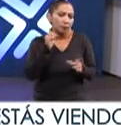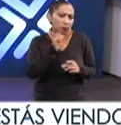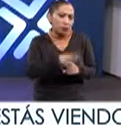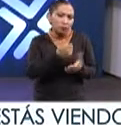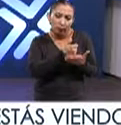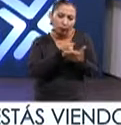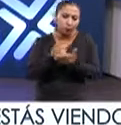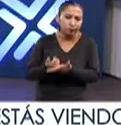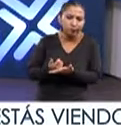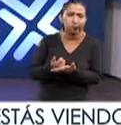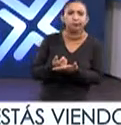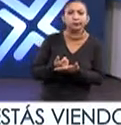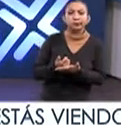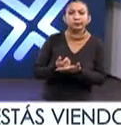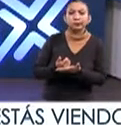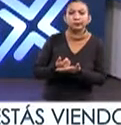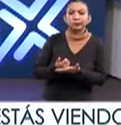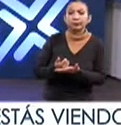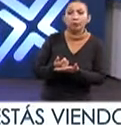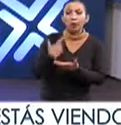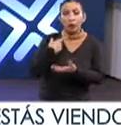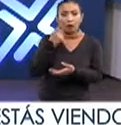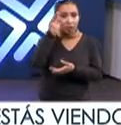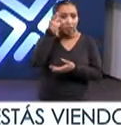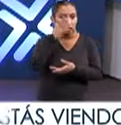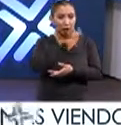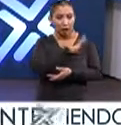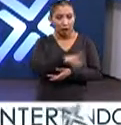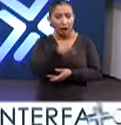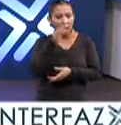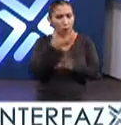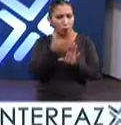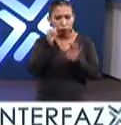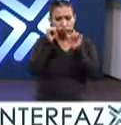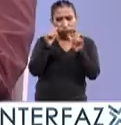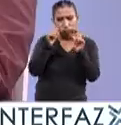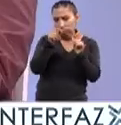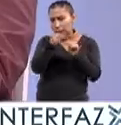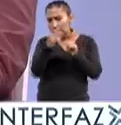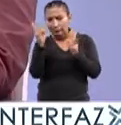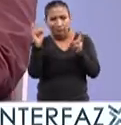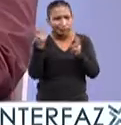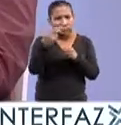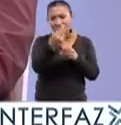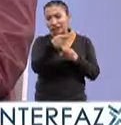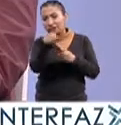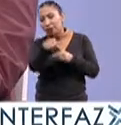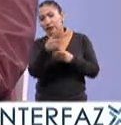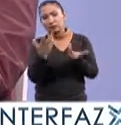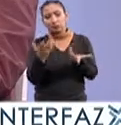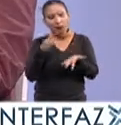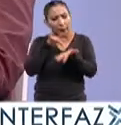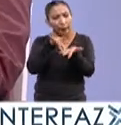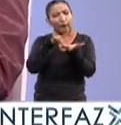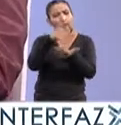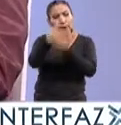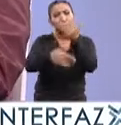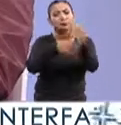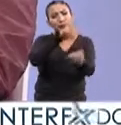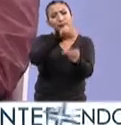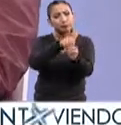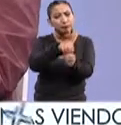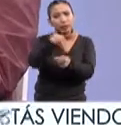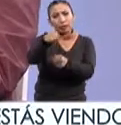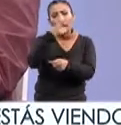precisamente nuestro director general pues ha estado muy al pendiente de estas cuestiones, ¿no?, de lo que corresponde al desarrollo